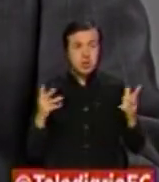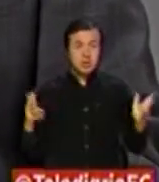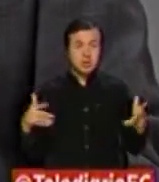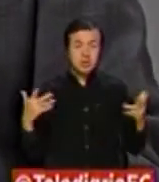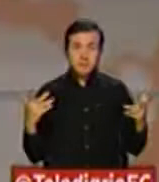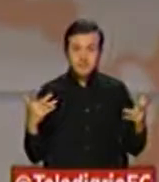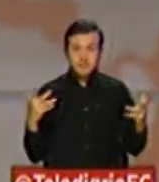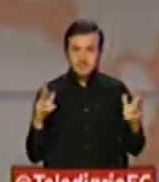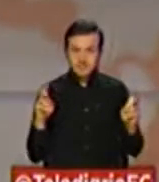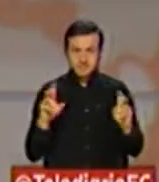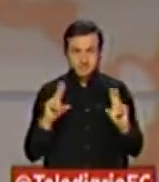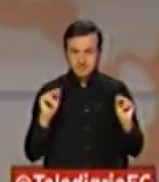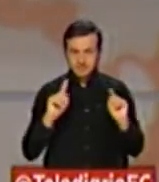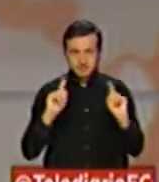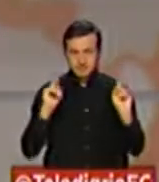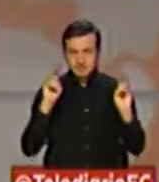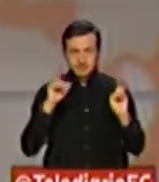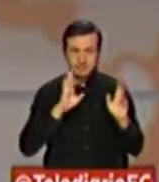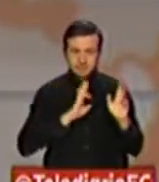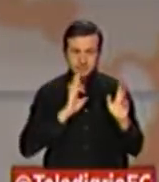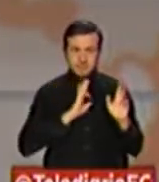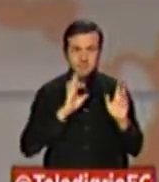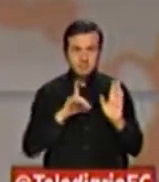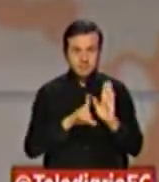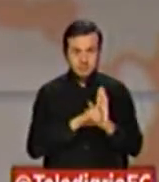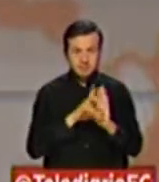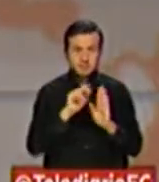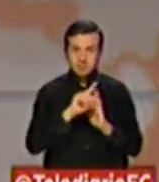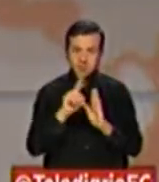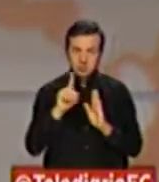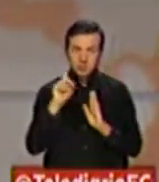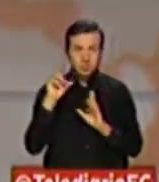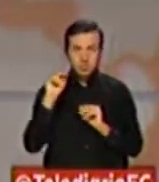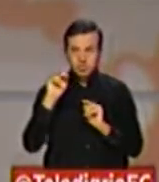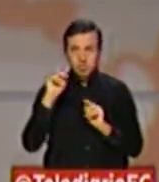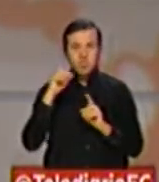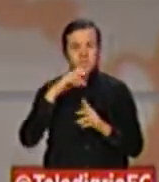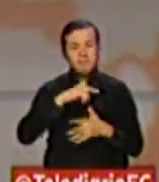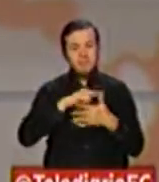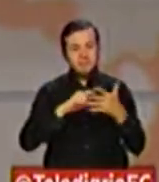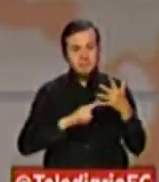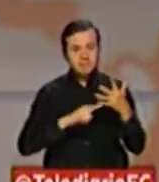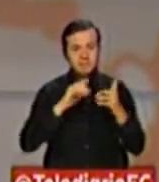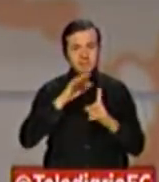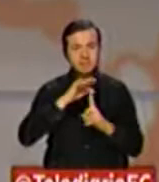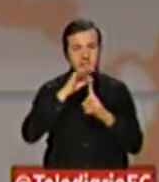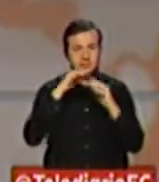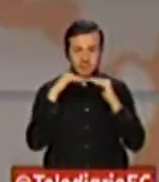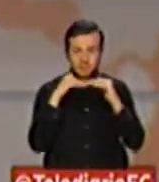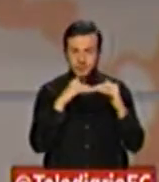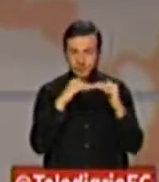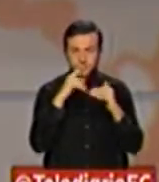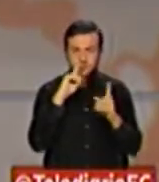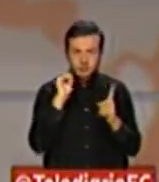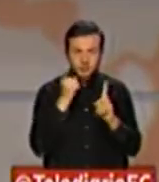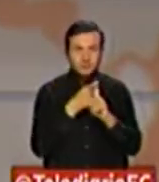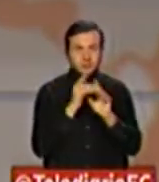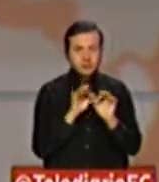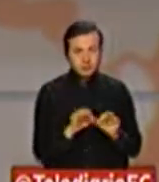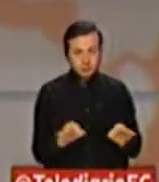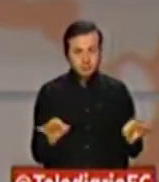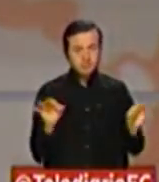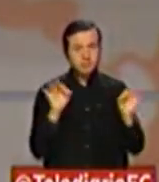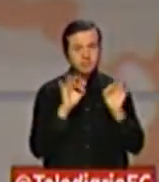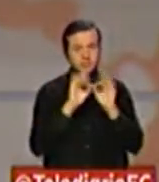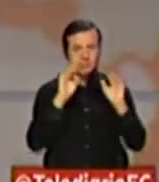de entrar yo a temas muy de técnica jurídica, debo decir que no, que hay unos principios que son muy democráticos que deben primar